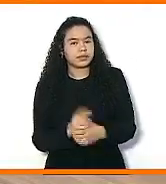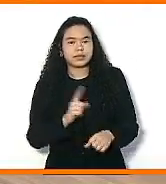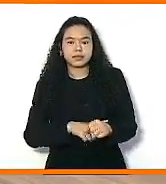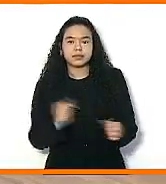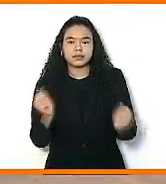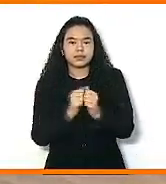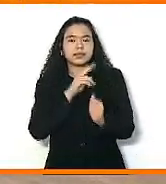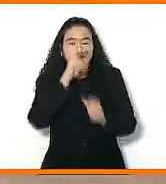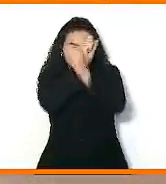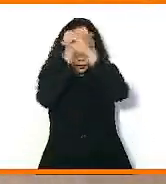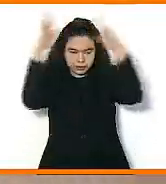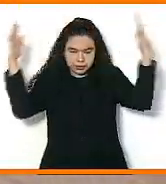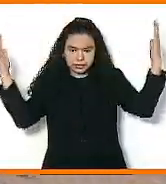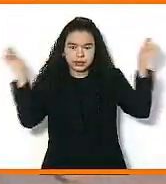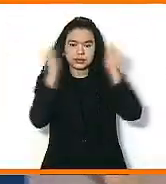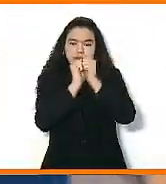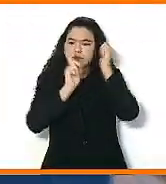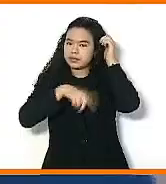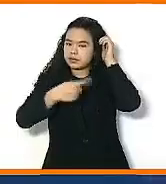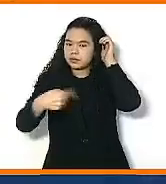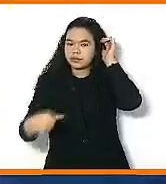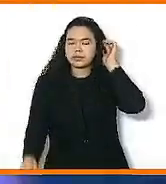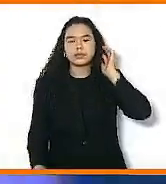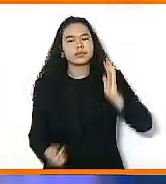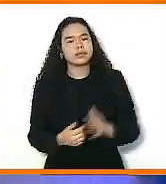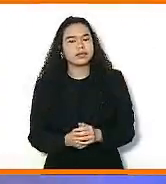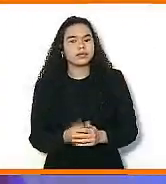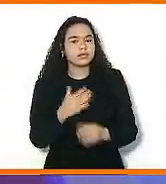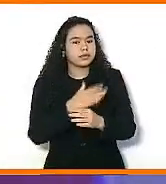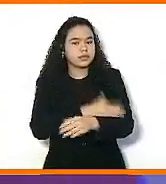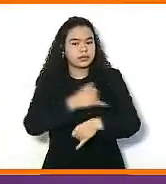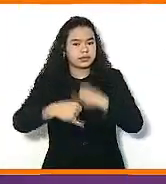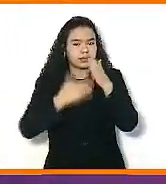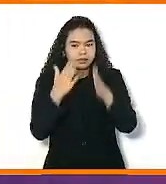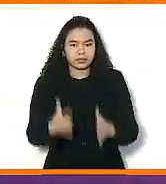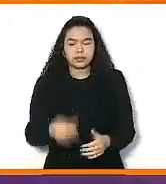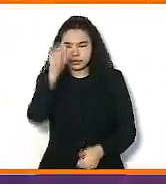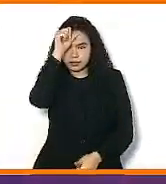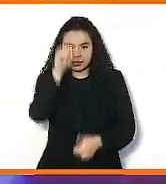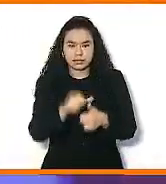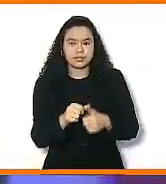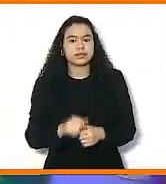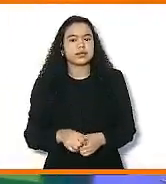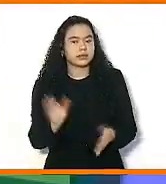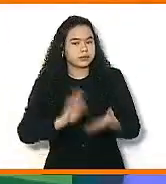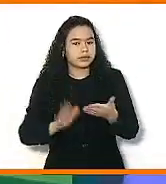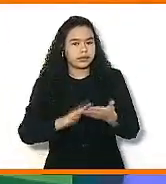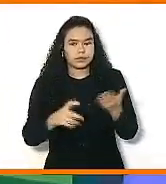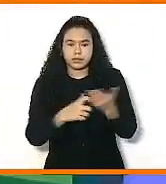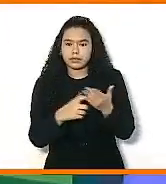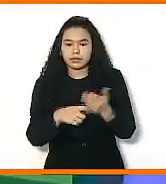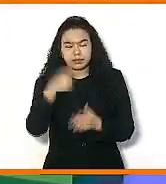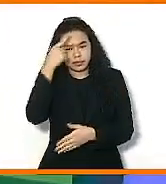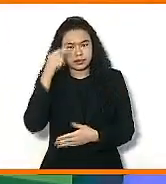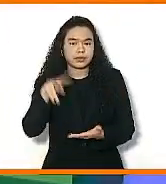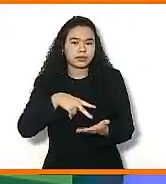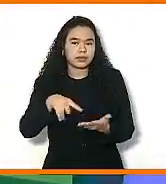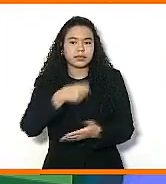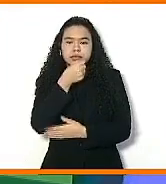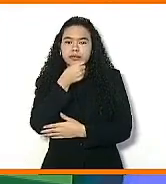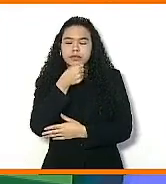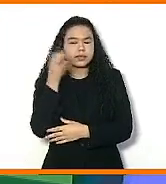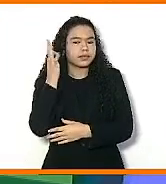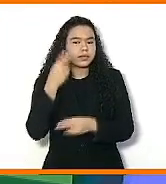acompáñenme hacer de sus sueños una realidad junto a diaria pero antes querido volver te recuerdo que comprando estos boletos para el concierto de carolyn